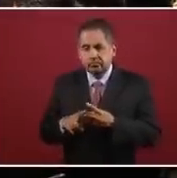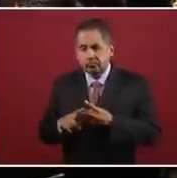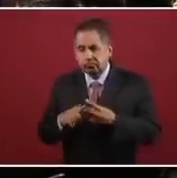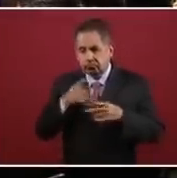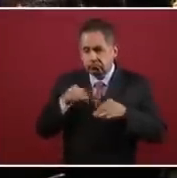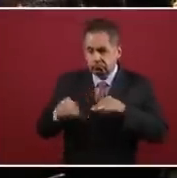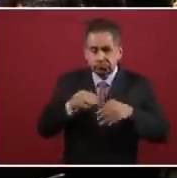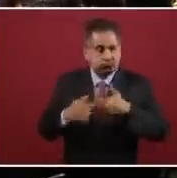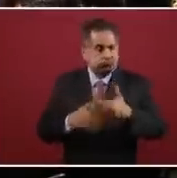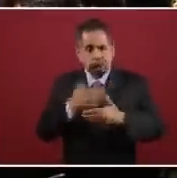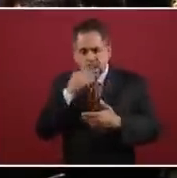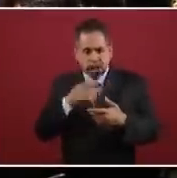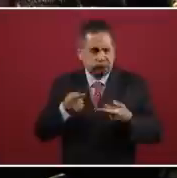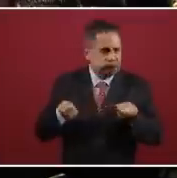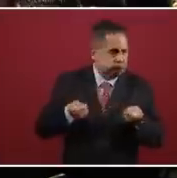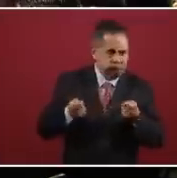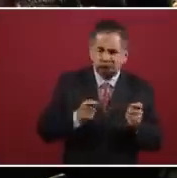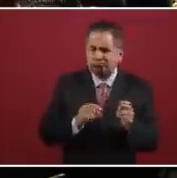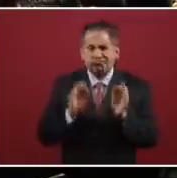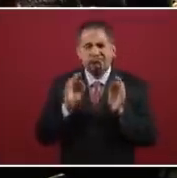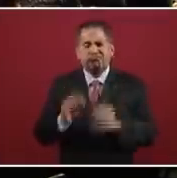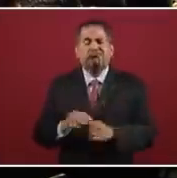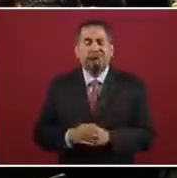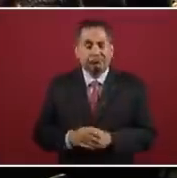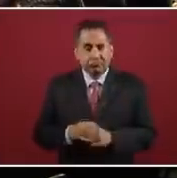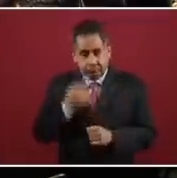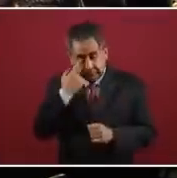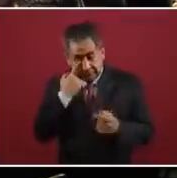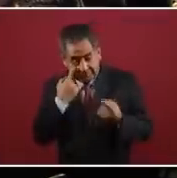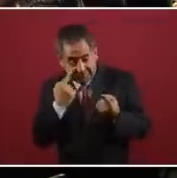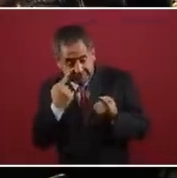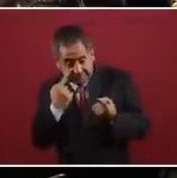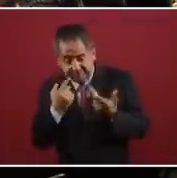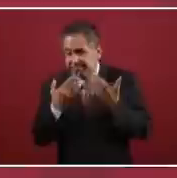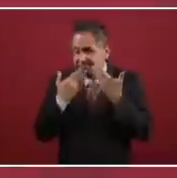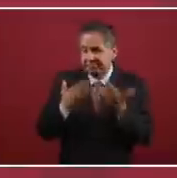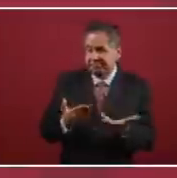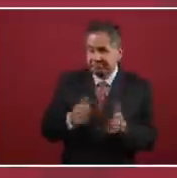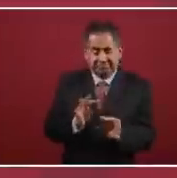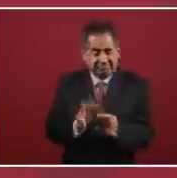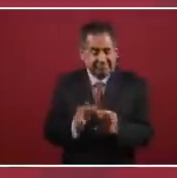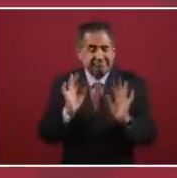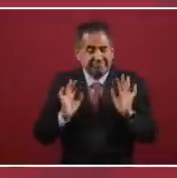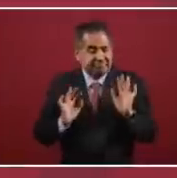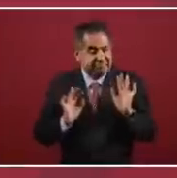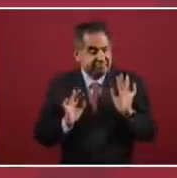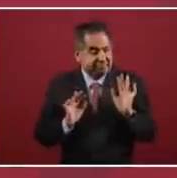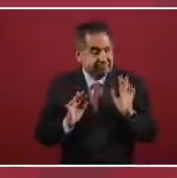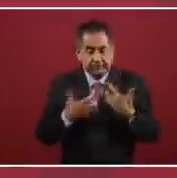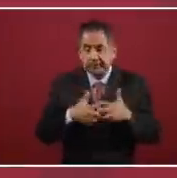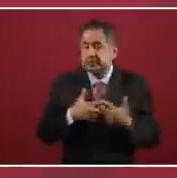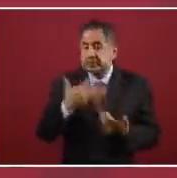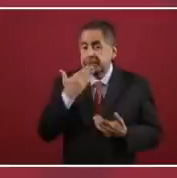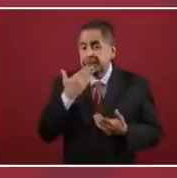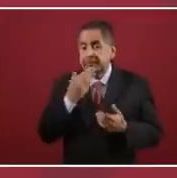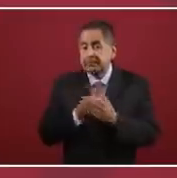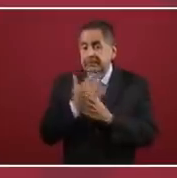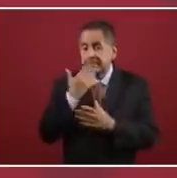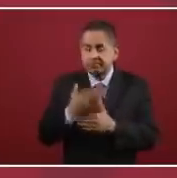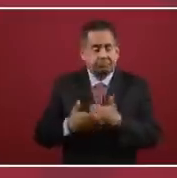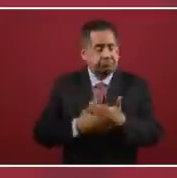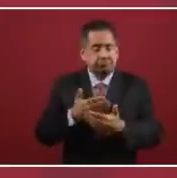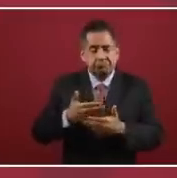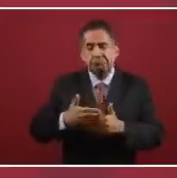programa, porque ya es una realidad, es cosa ya de irlo ampliando y